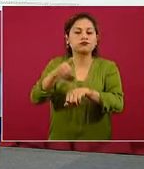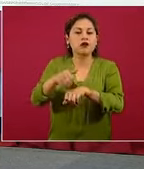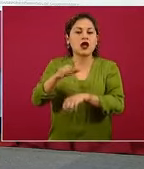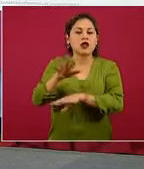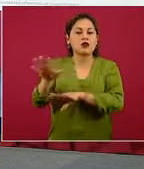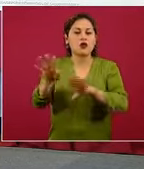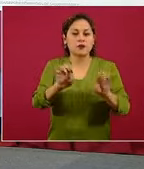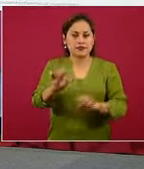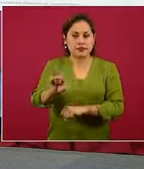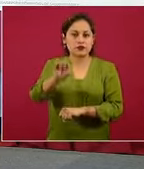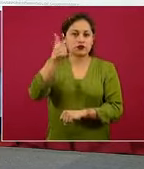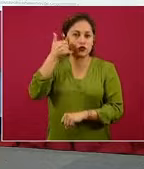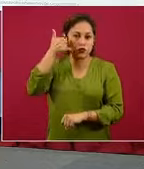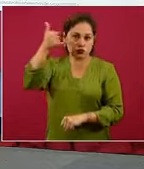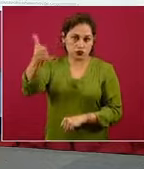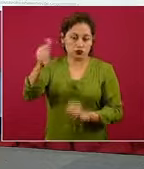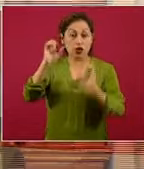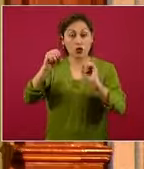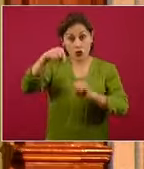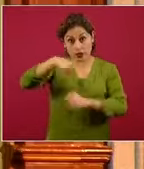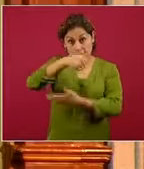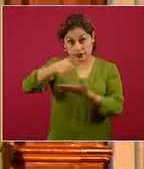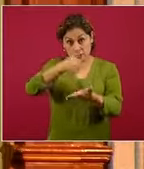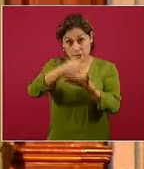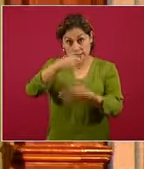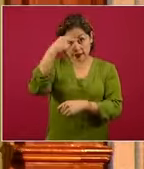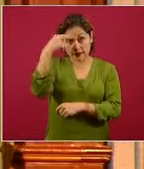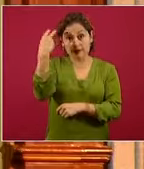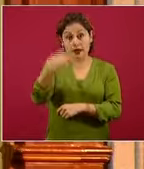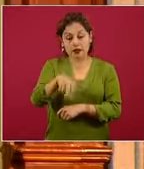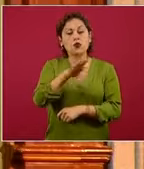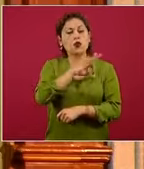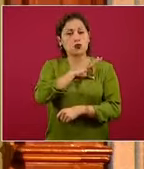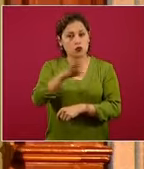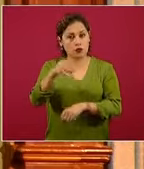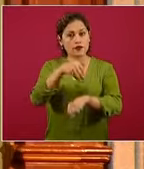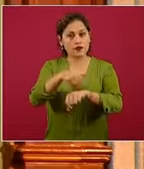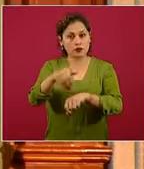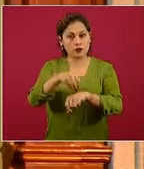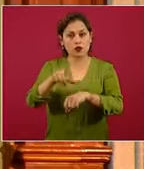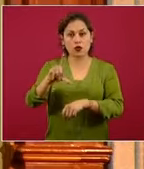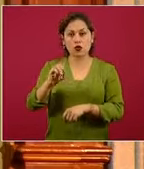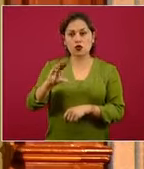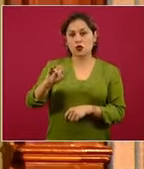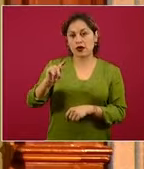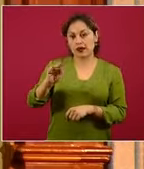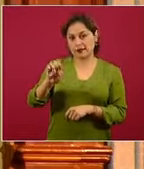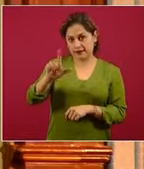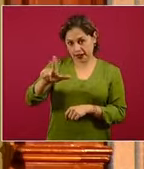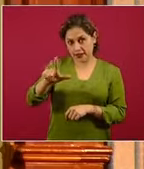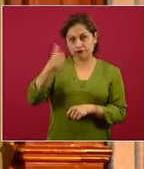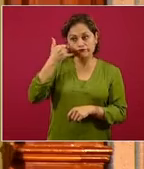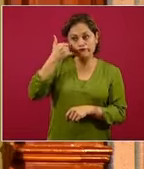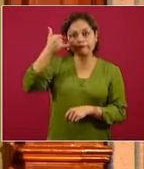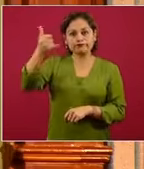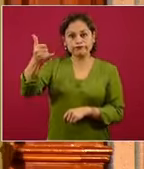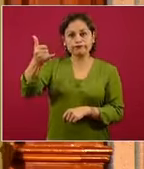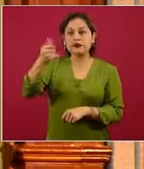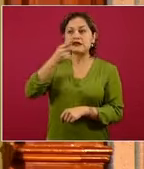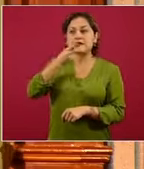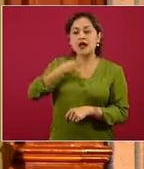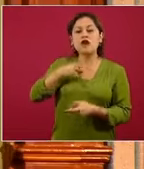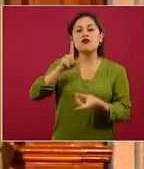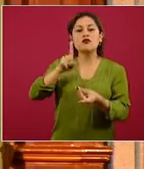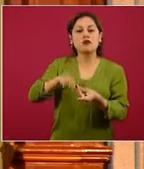911 o en el caso de la Ciudad de México, marcar directamente a Locatel y de esta manera podemos tener acceso a